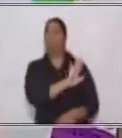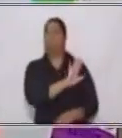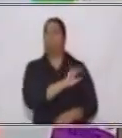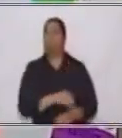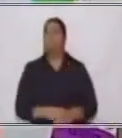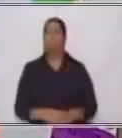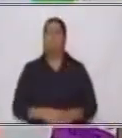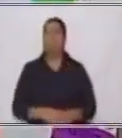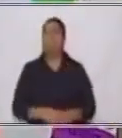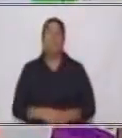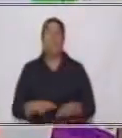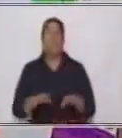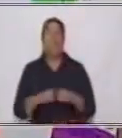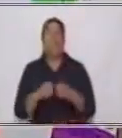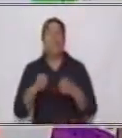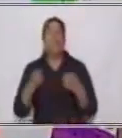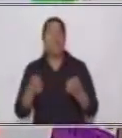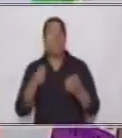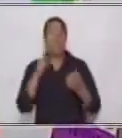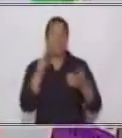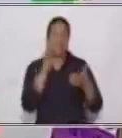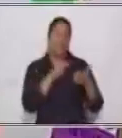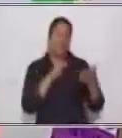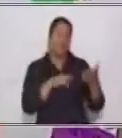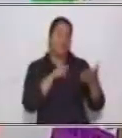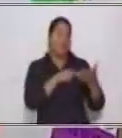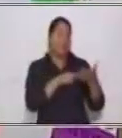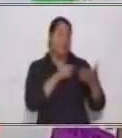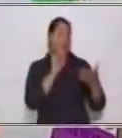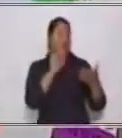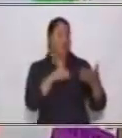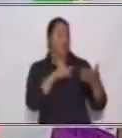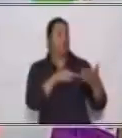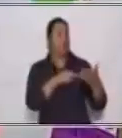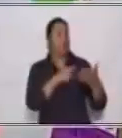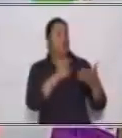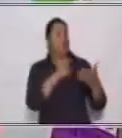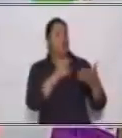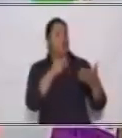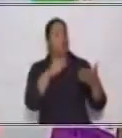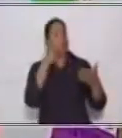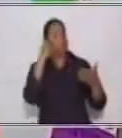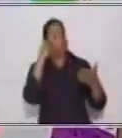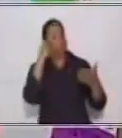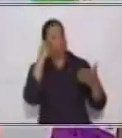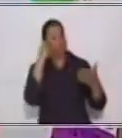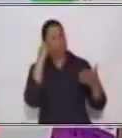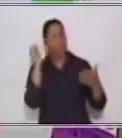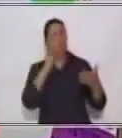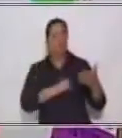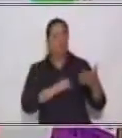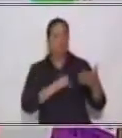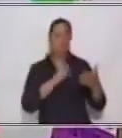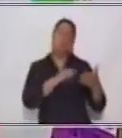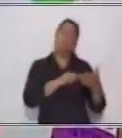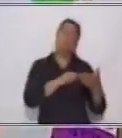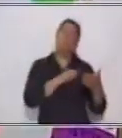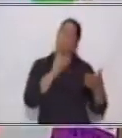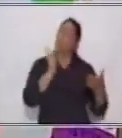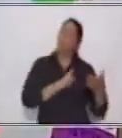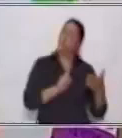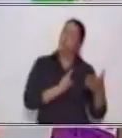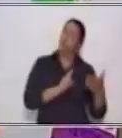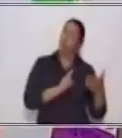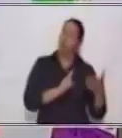al momento de releer y determinar el tema, nos va a llevar a evaluar esos razonamientos. ¿Serán válidos, no válidos? ¿Se